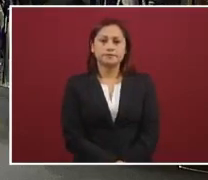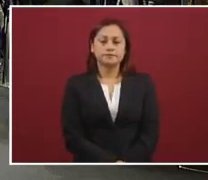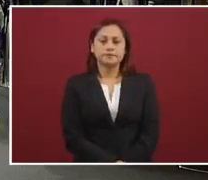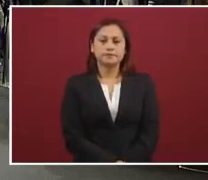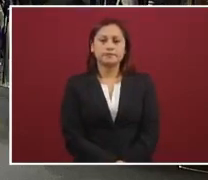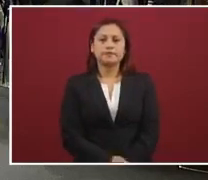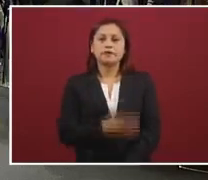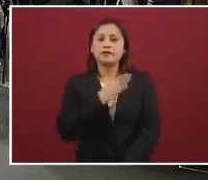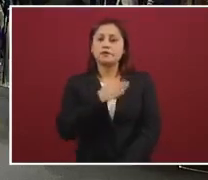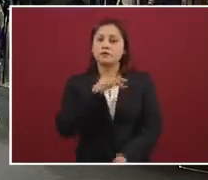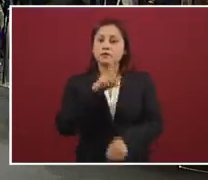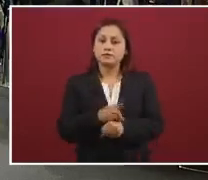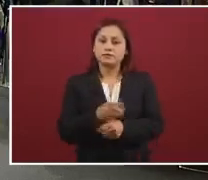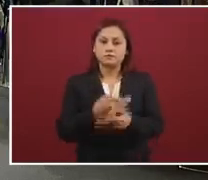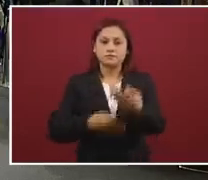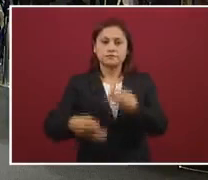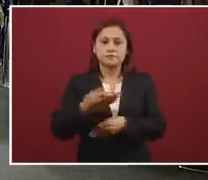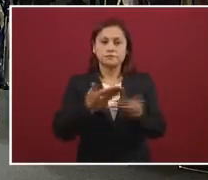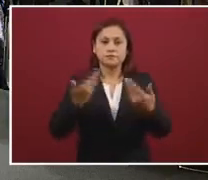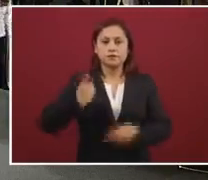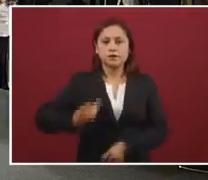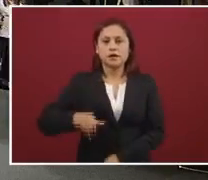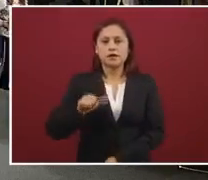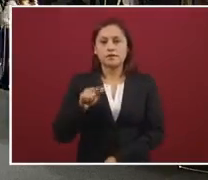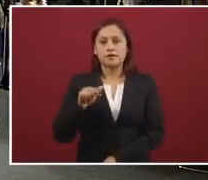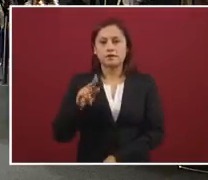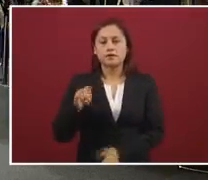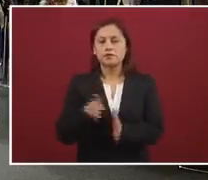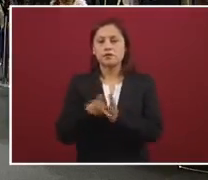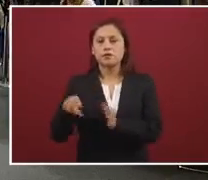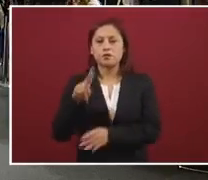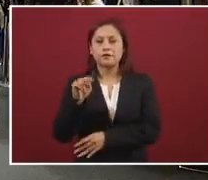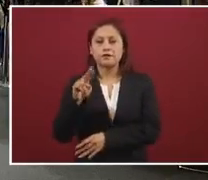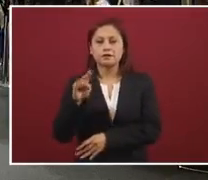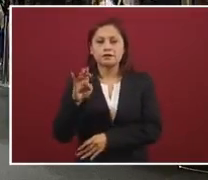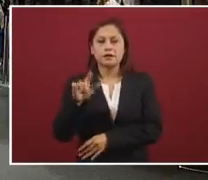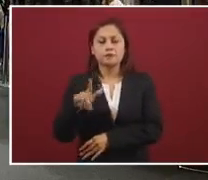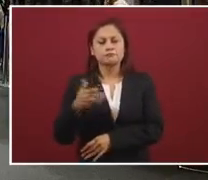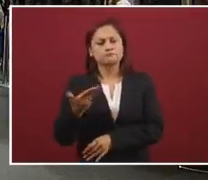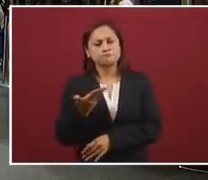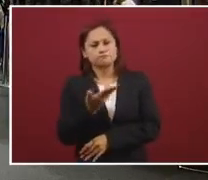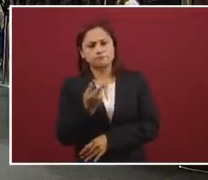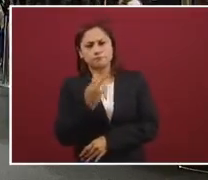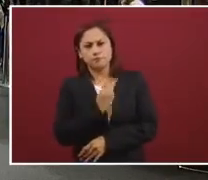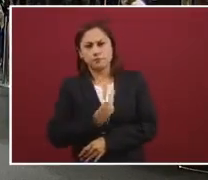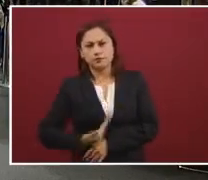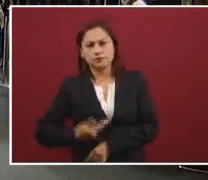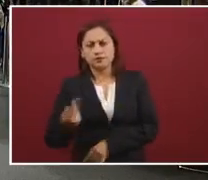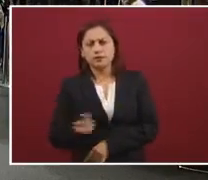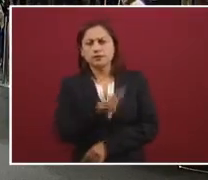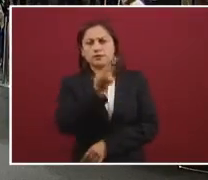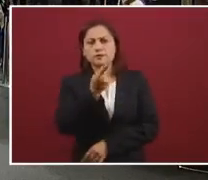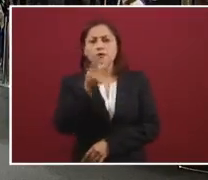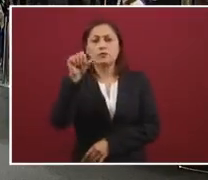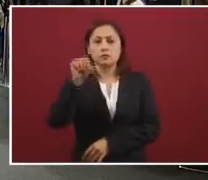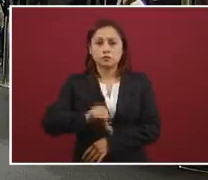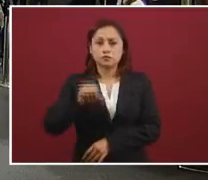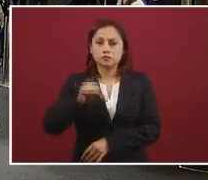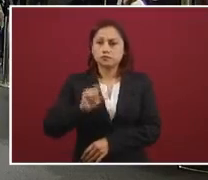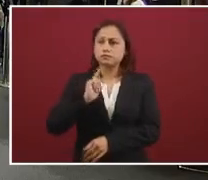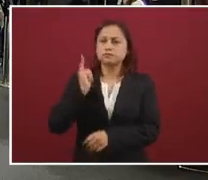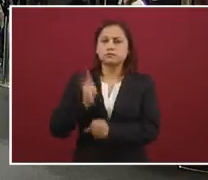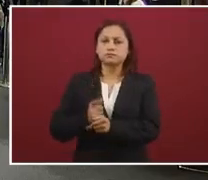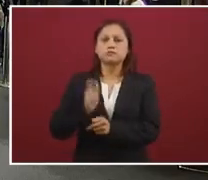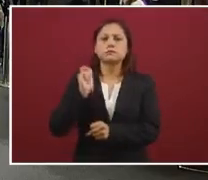Buenos días a todos. Alberto Morales, del periódico El Universal. Presidente, quiero preguntarle, hoy se da a conocer que debido a que se retiró